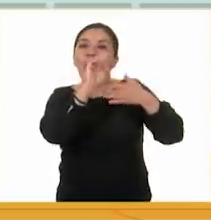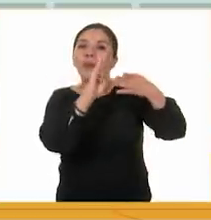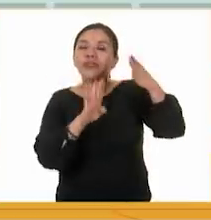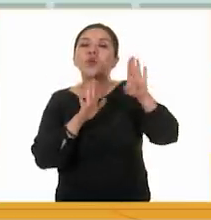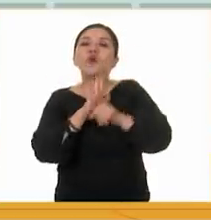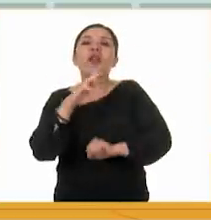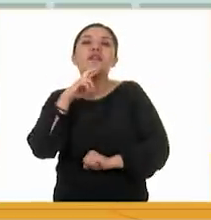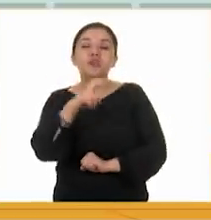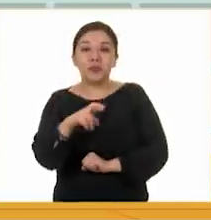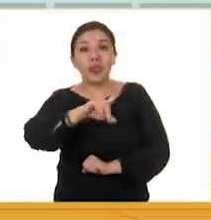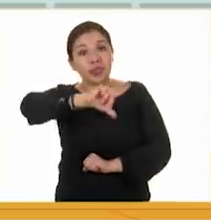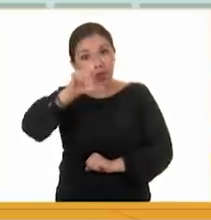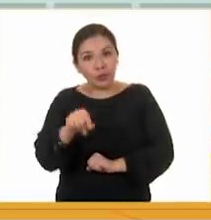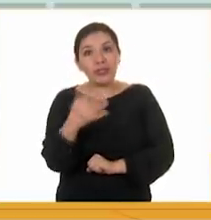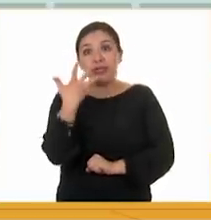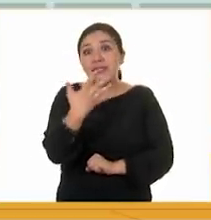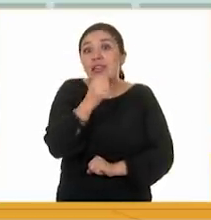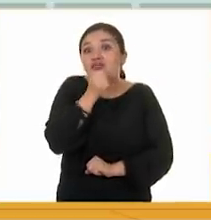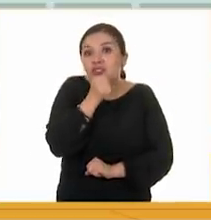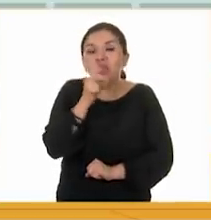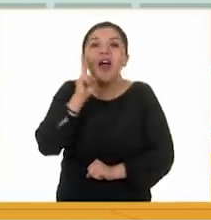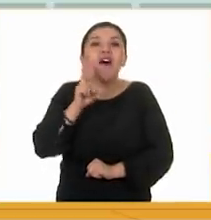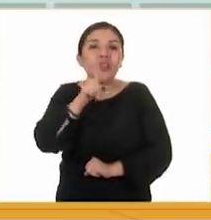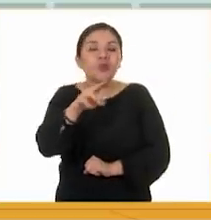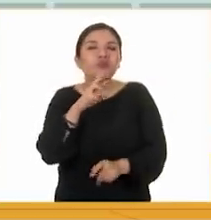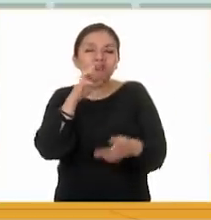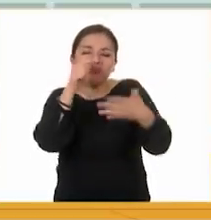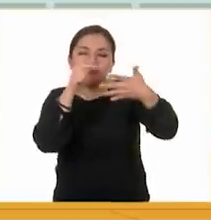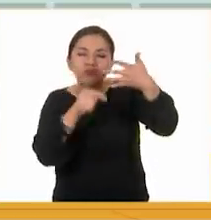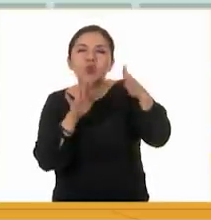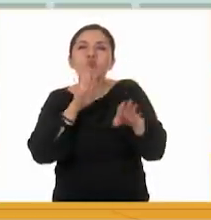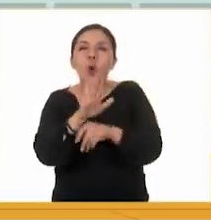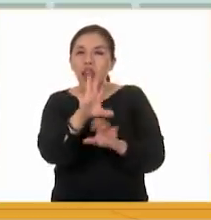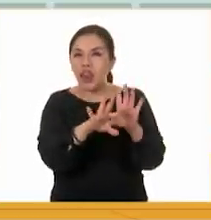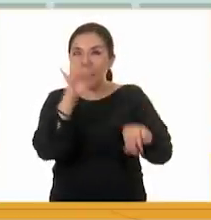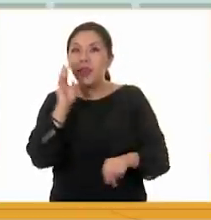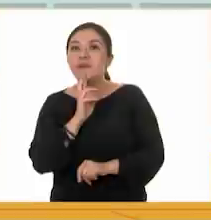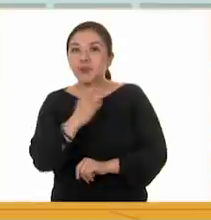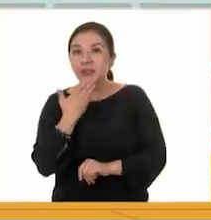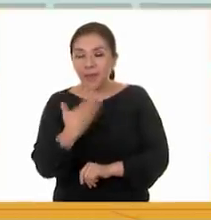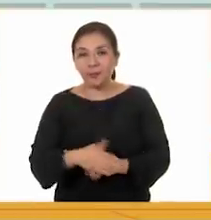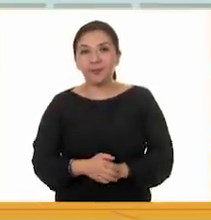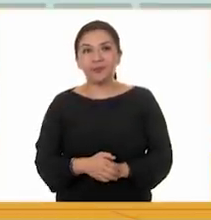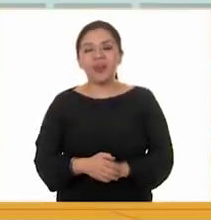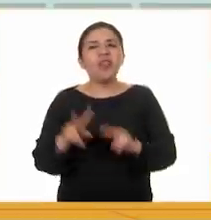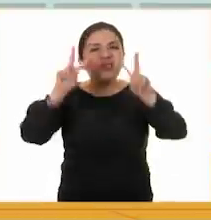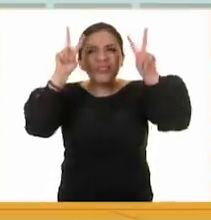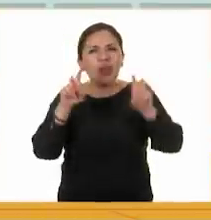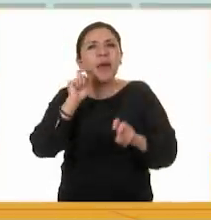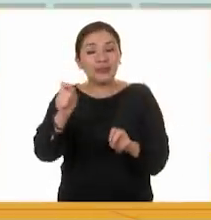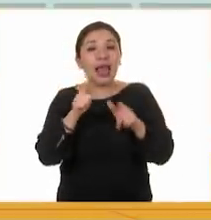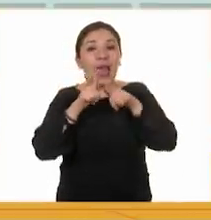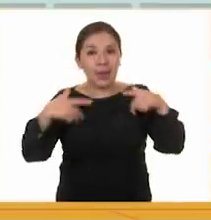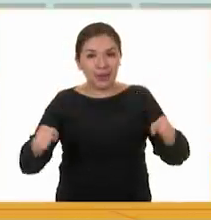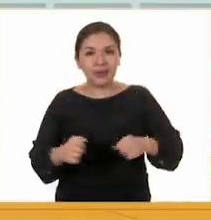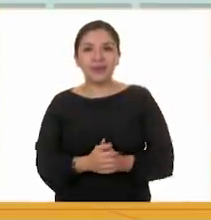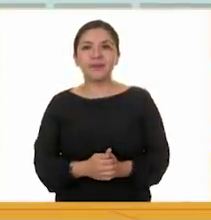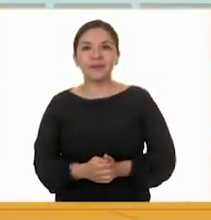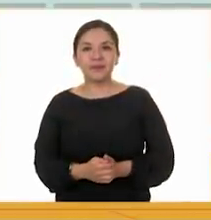respuesta. Enseguida contarán con 5 segundos para elegir la que crean correcta. El eje temático es